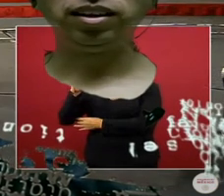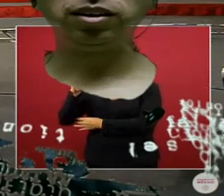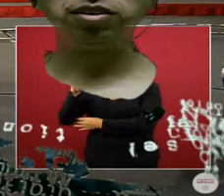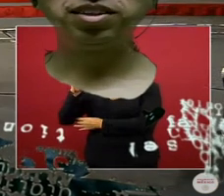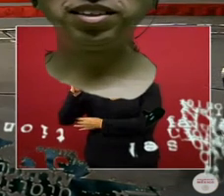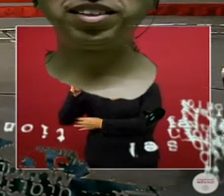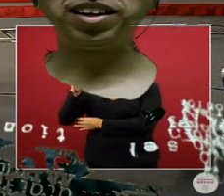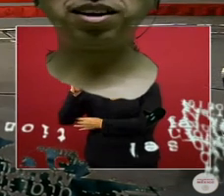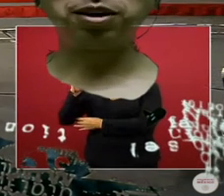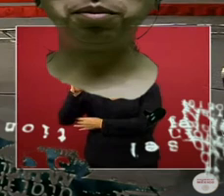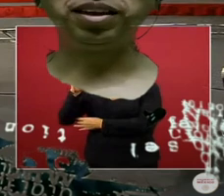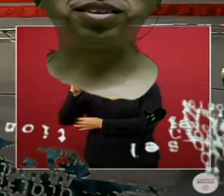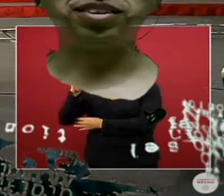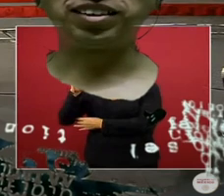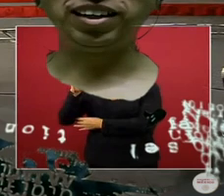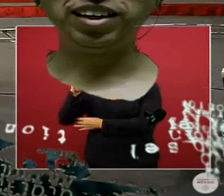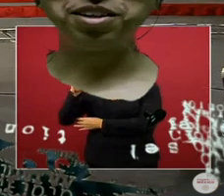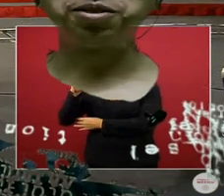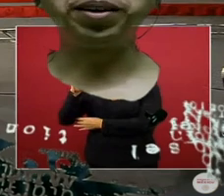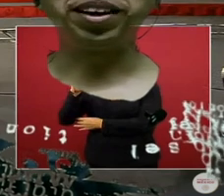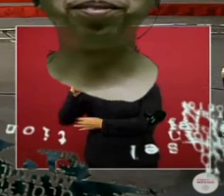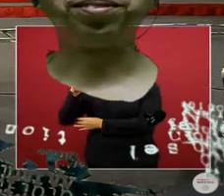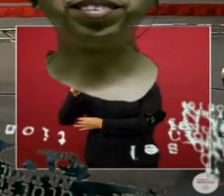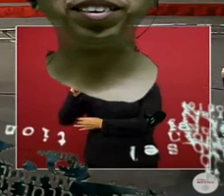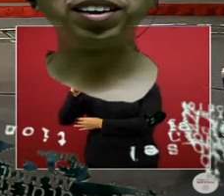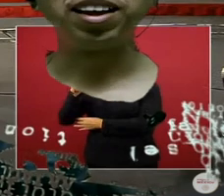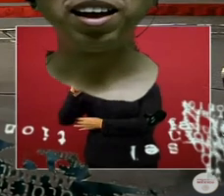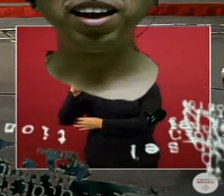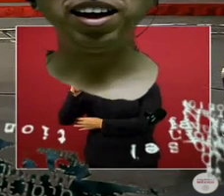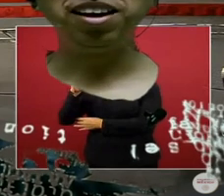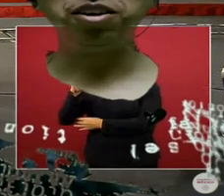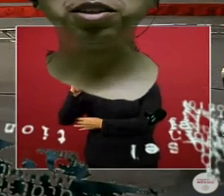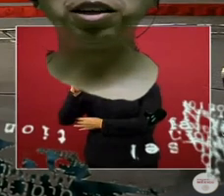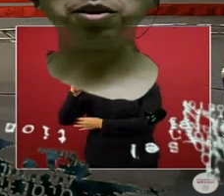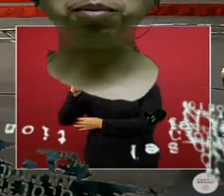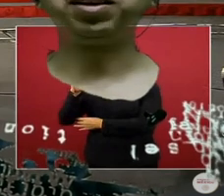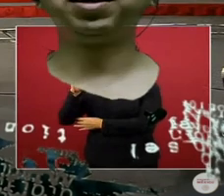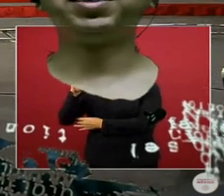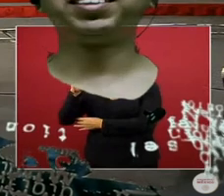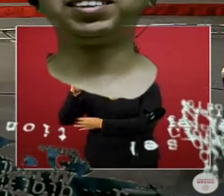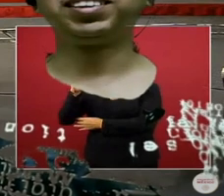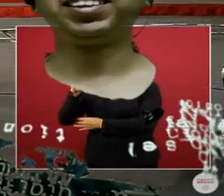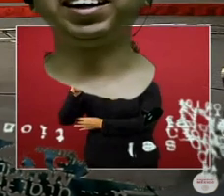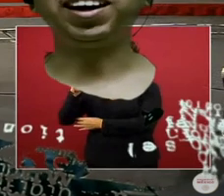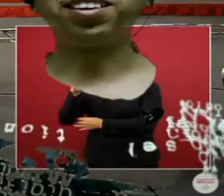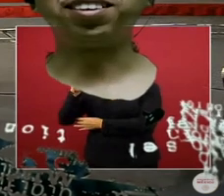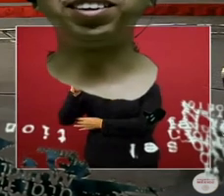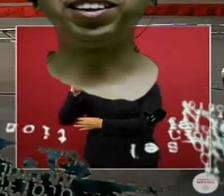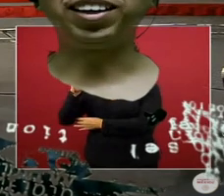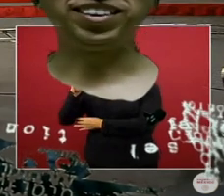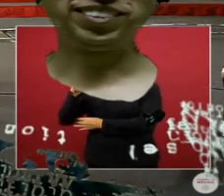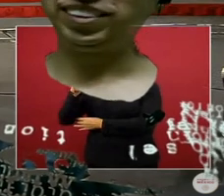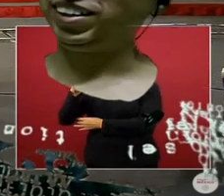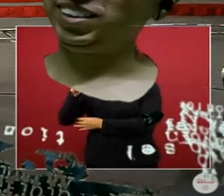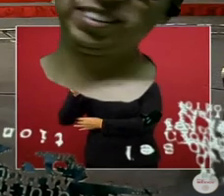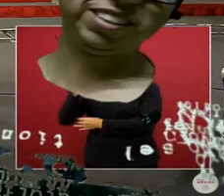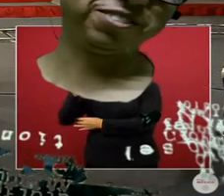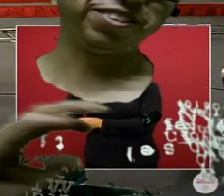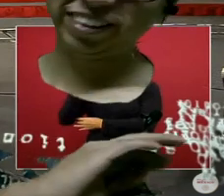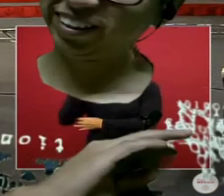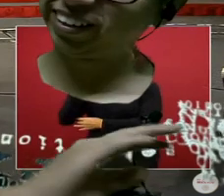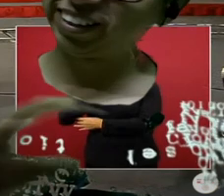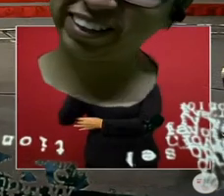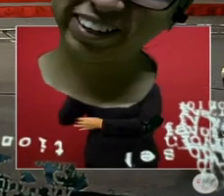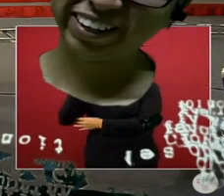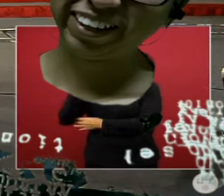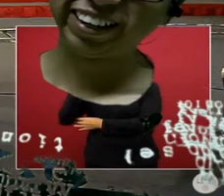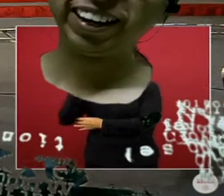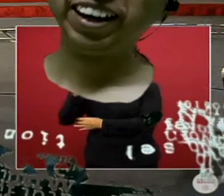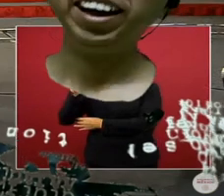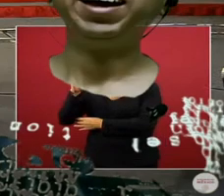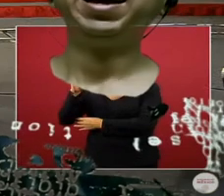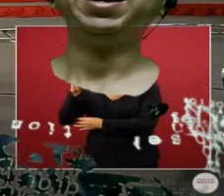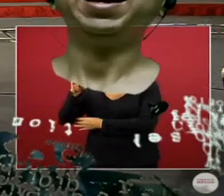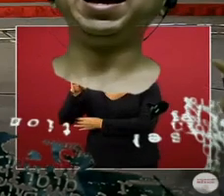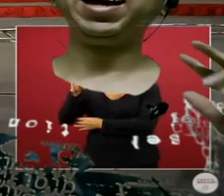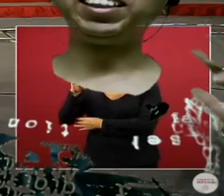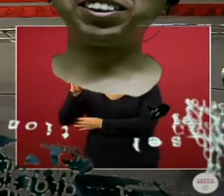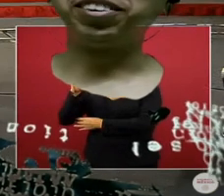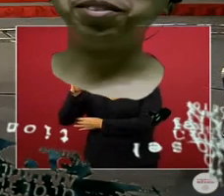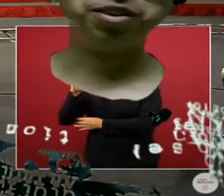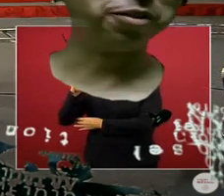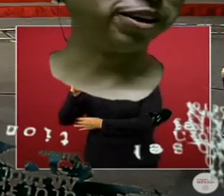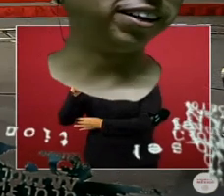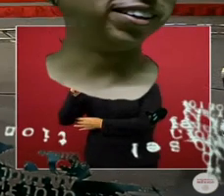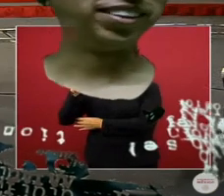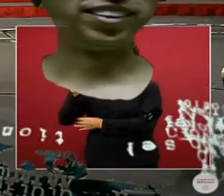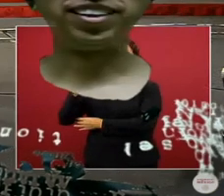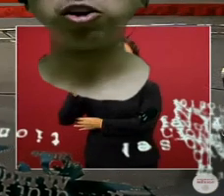Y entonces, ¿qué recomienda contra la lluvia? Eloisa Domínguez de La Crónica. Ah, eso fue.